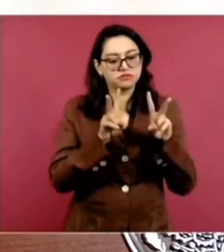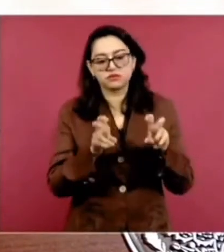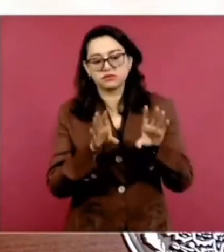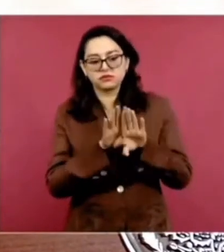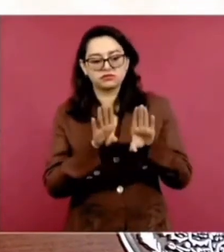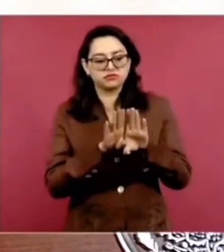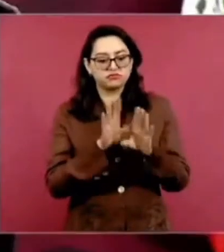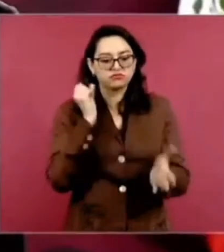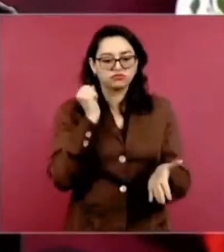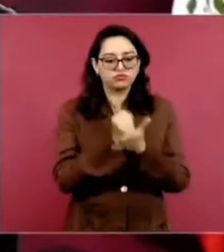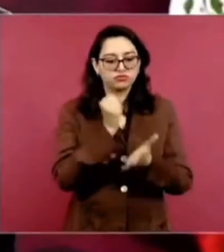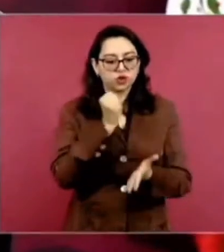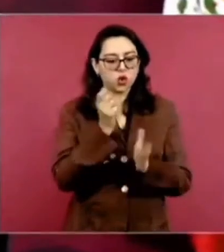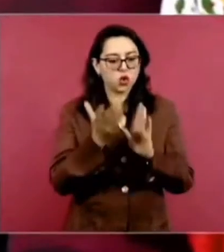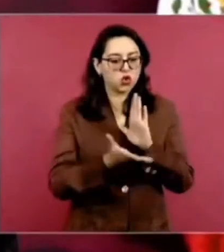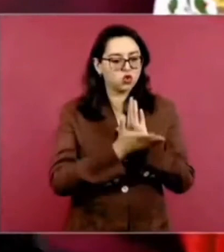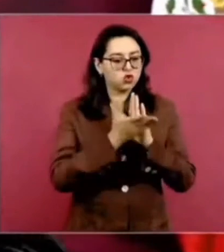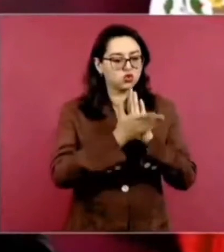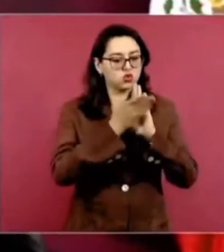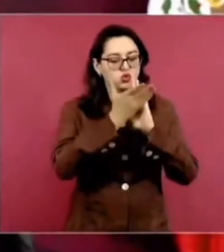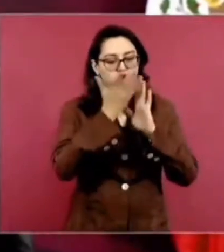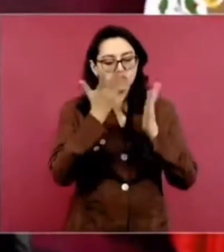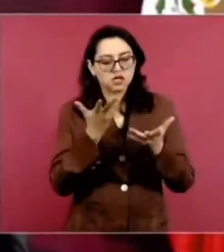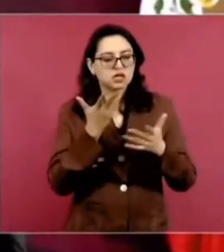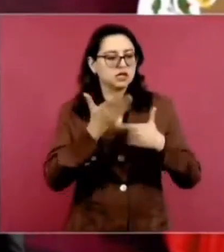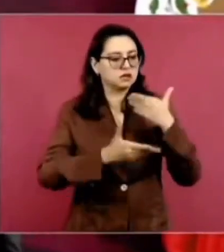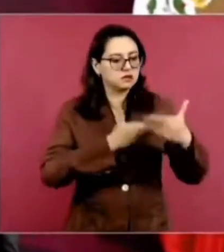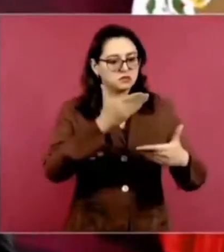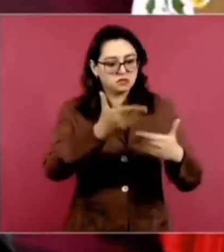cuando era una propuesta del presidente Biden,